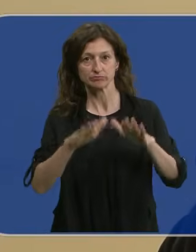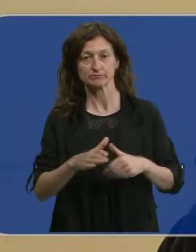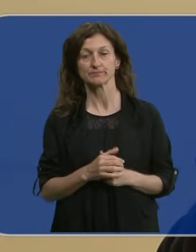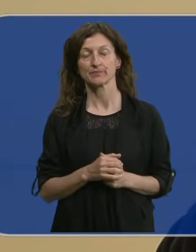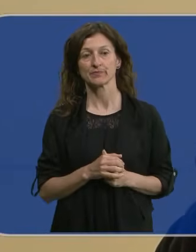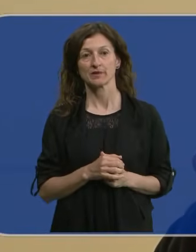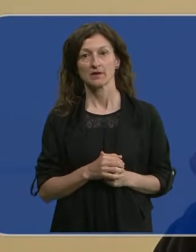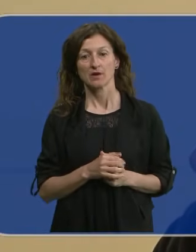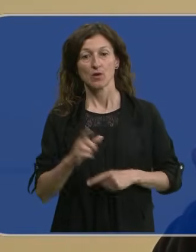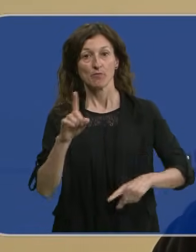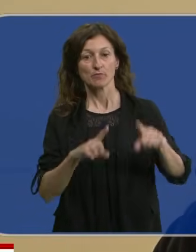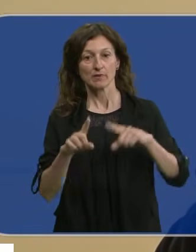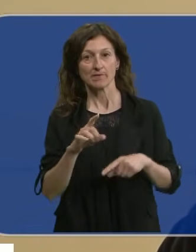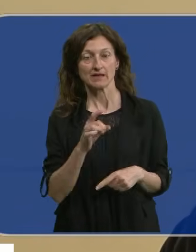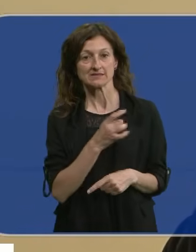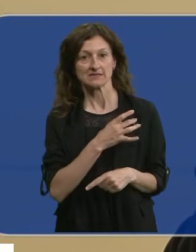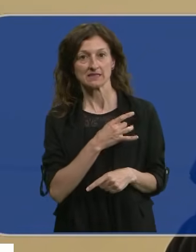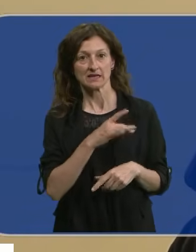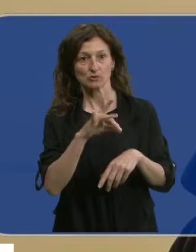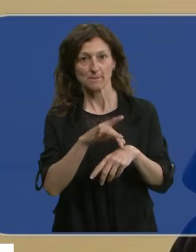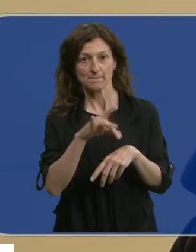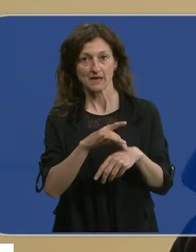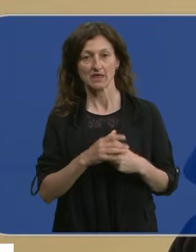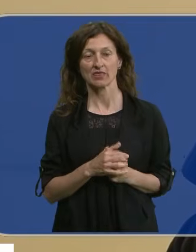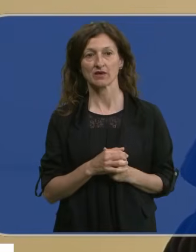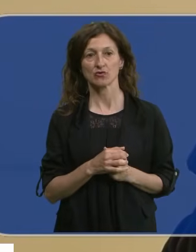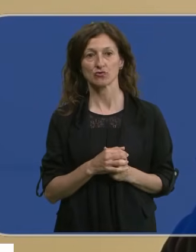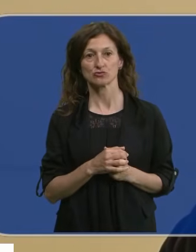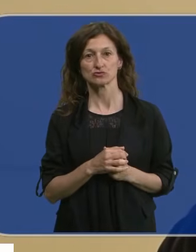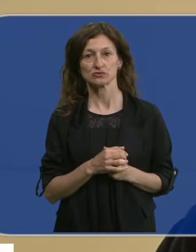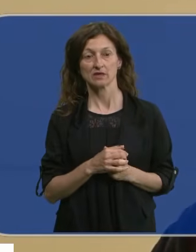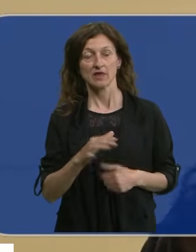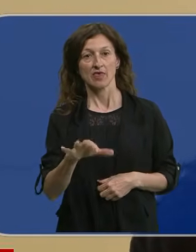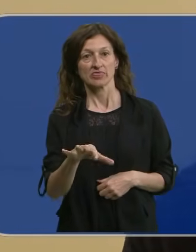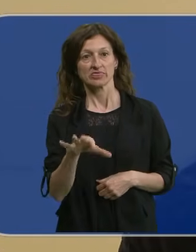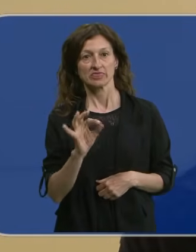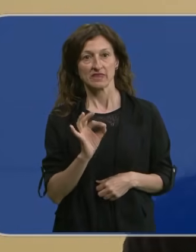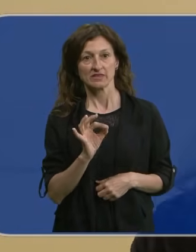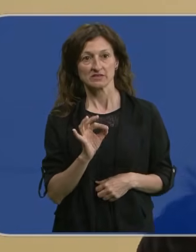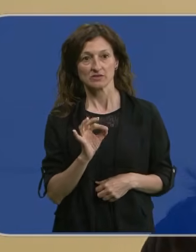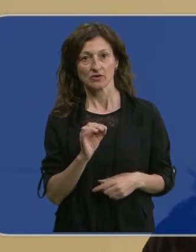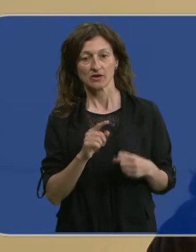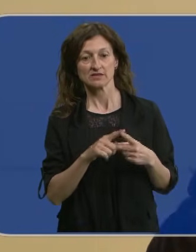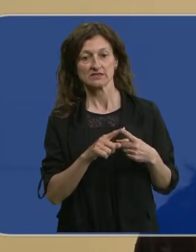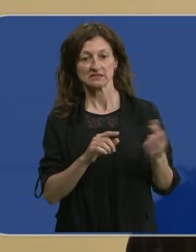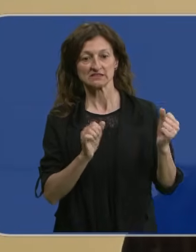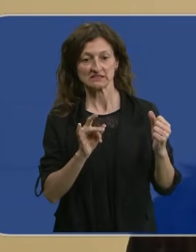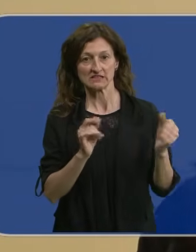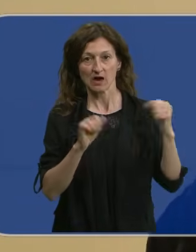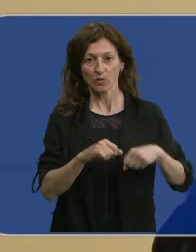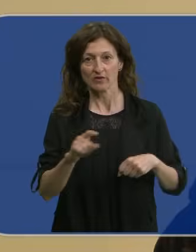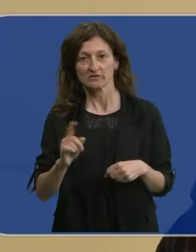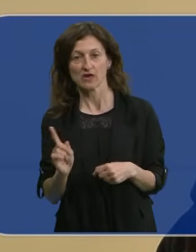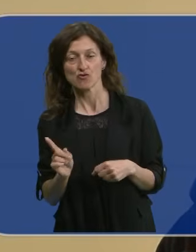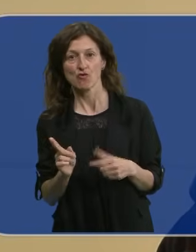es que hay sindicatos médicos, algunos de ellos, que han decidido que con una mano acuerdan y con la otra rompen el acuerdo,